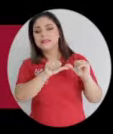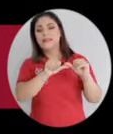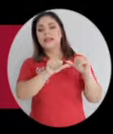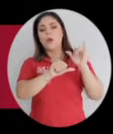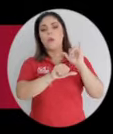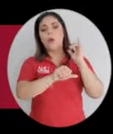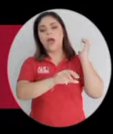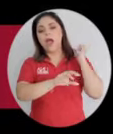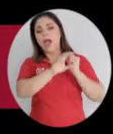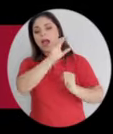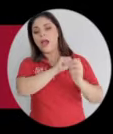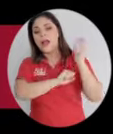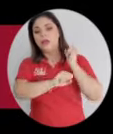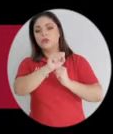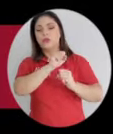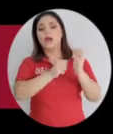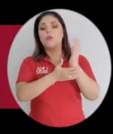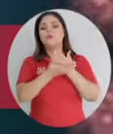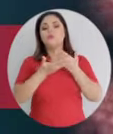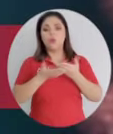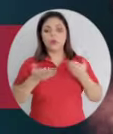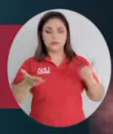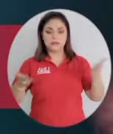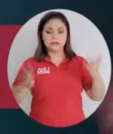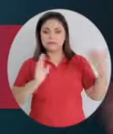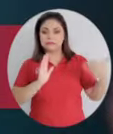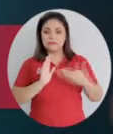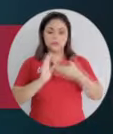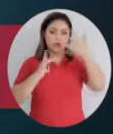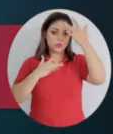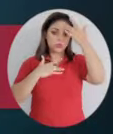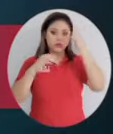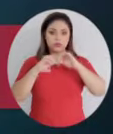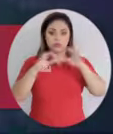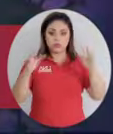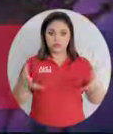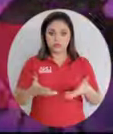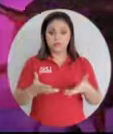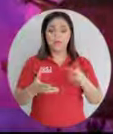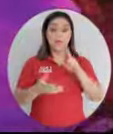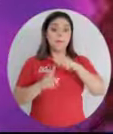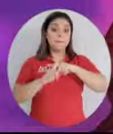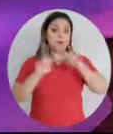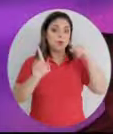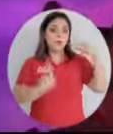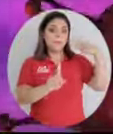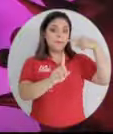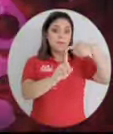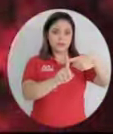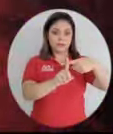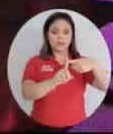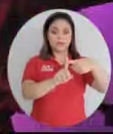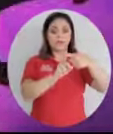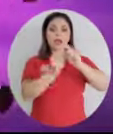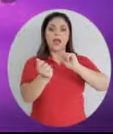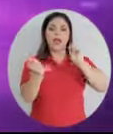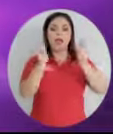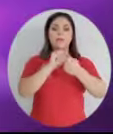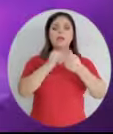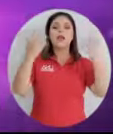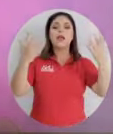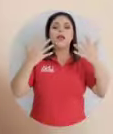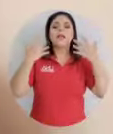efecto de pandemia, pero que además la pandemia la acompañamos de elementos como el cambio climático, Maribel, que